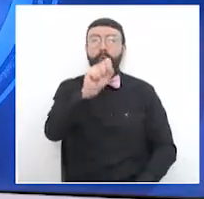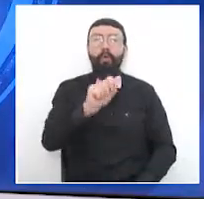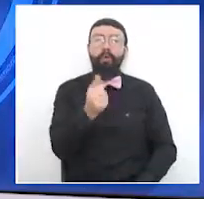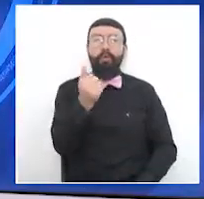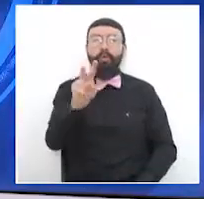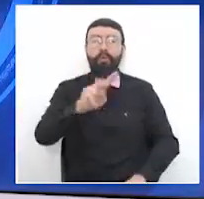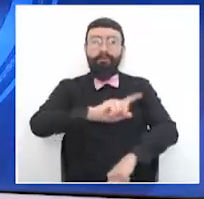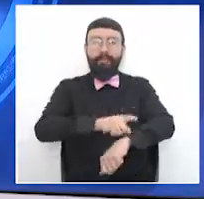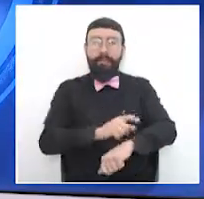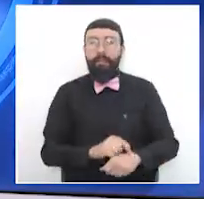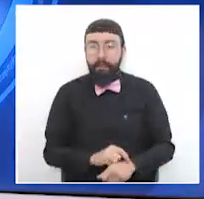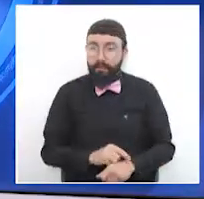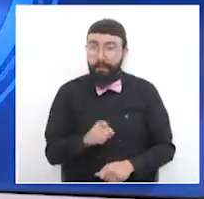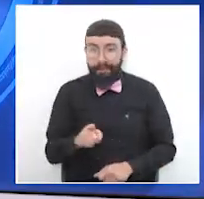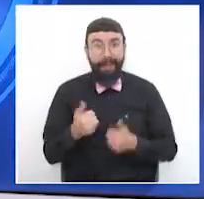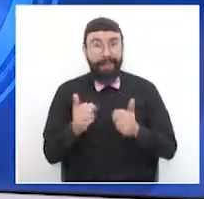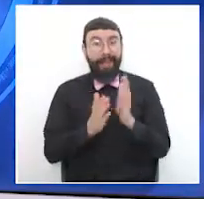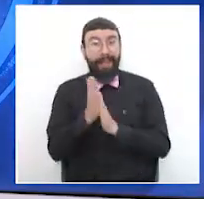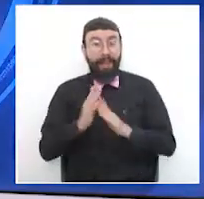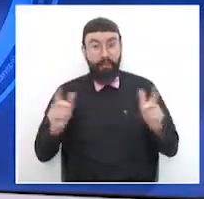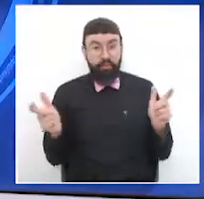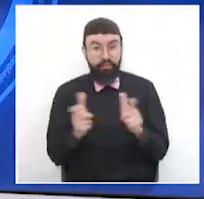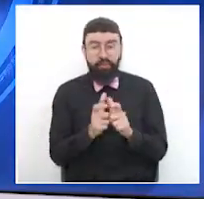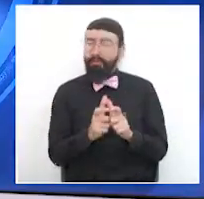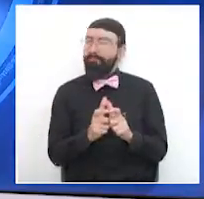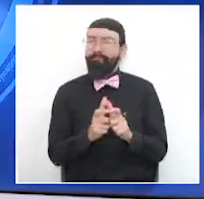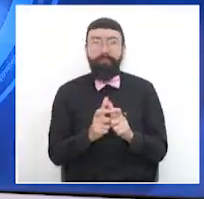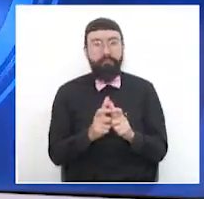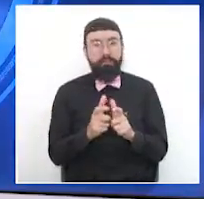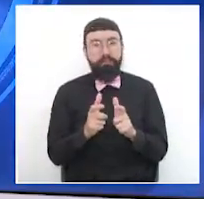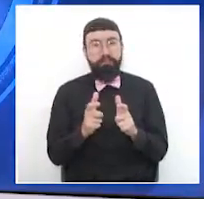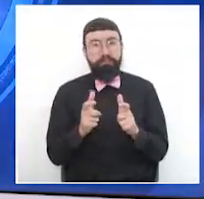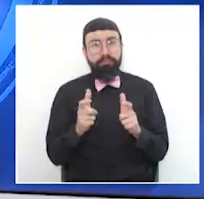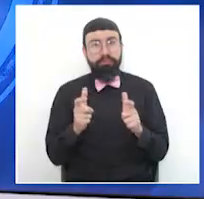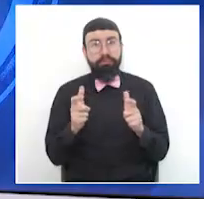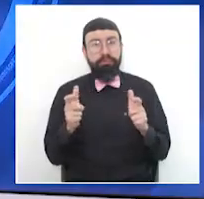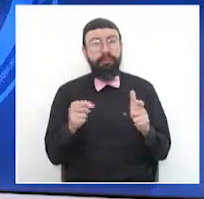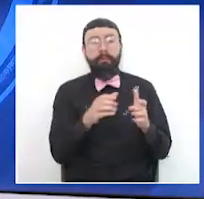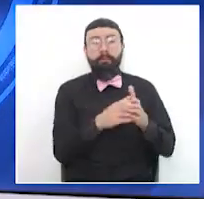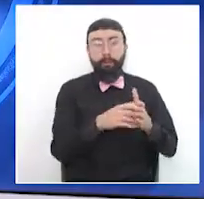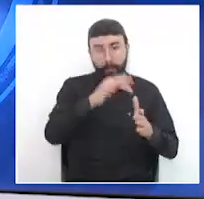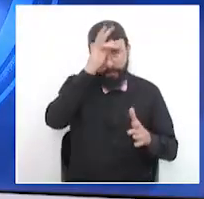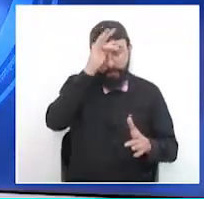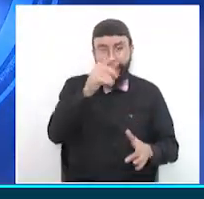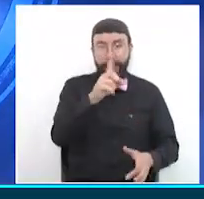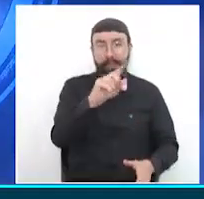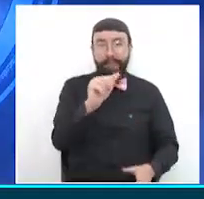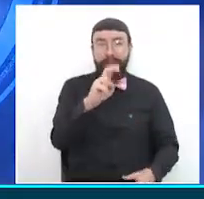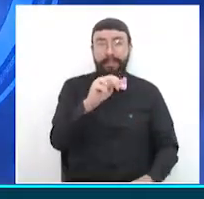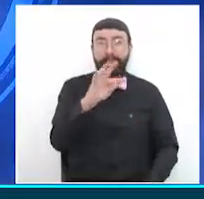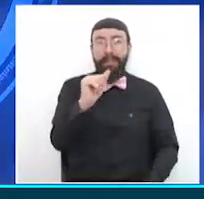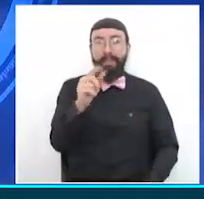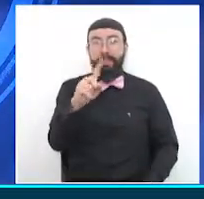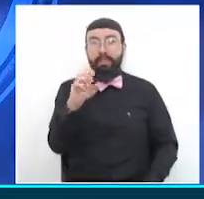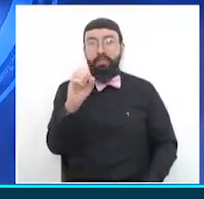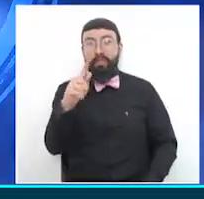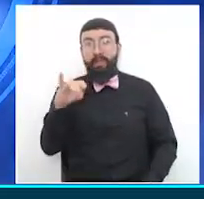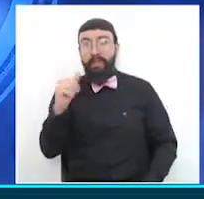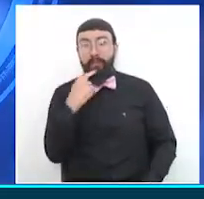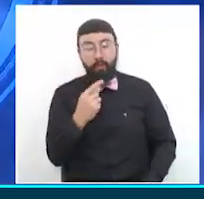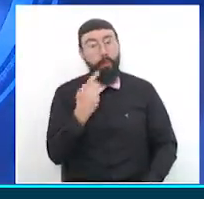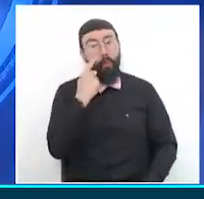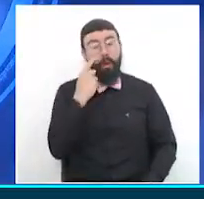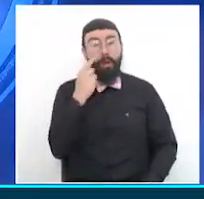los números durante la pandemia desde el Hospital Santa Sofía de Manizales. Se eleva un llamado de urgencia, dado que la ciudad solo cuenta con 14